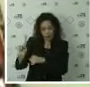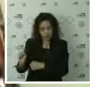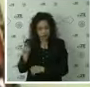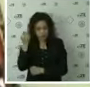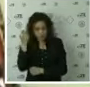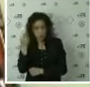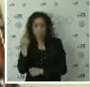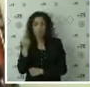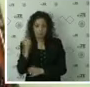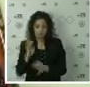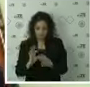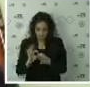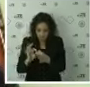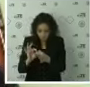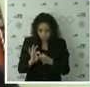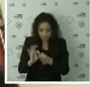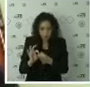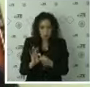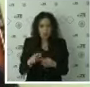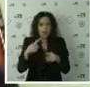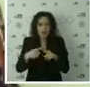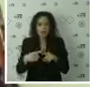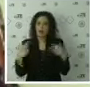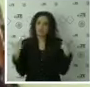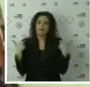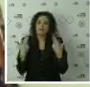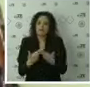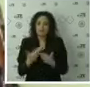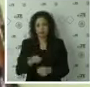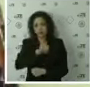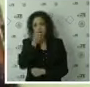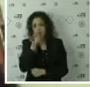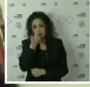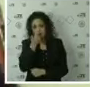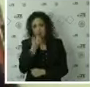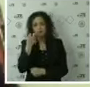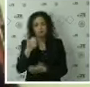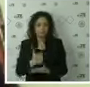y profesores también ayudan a este medio.